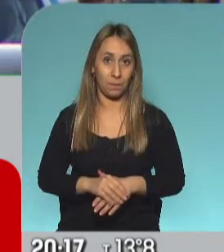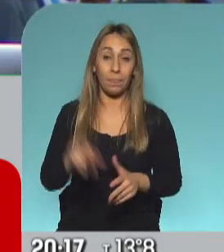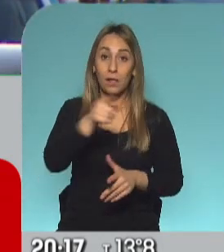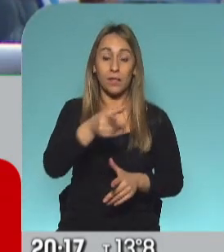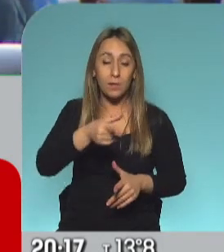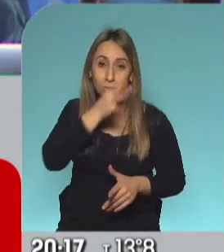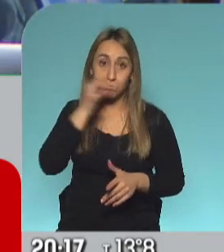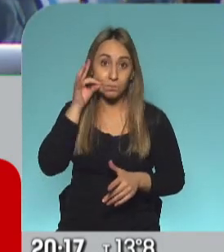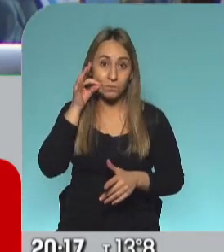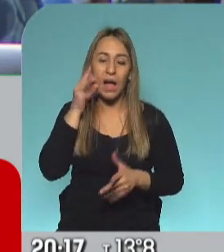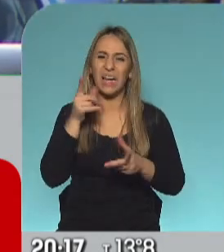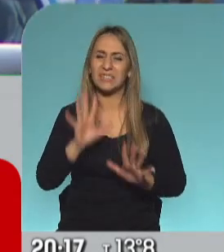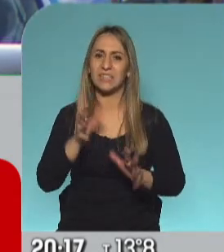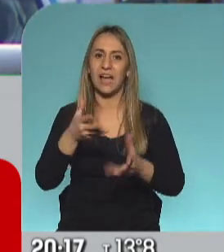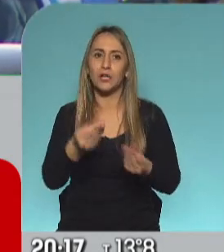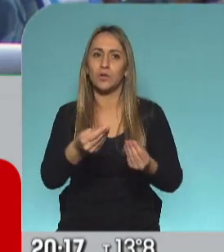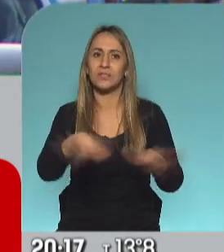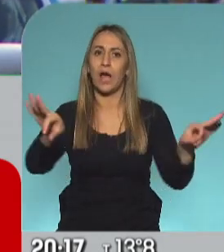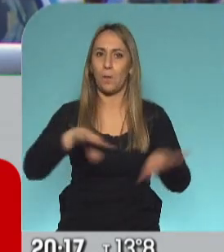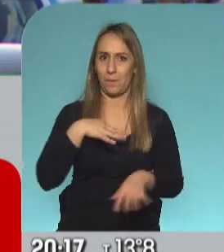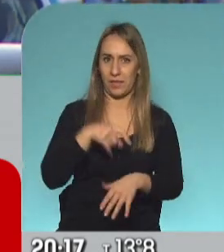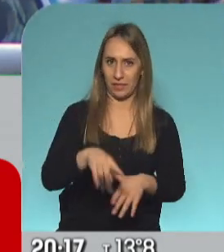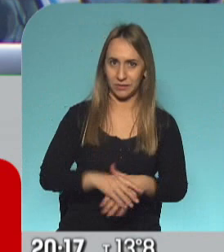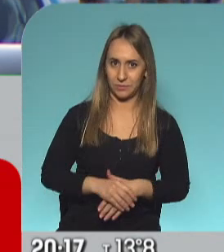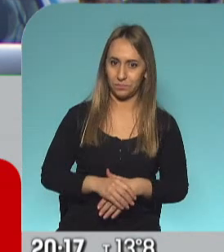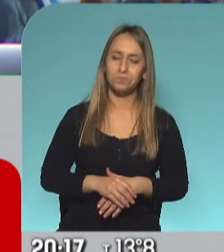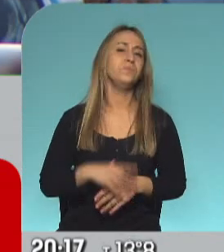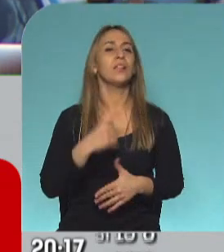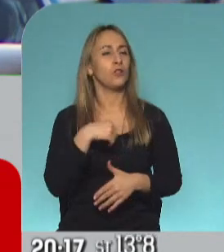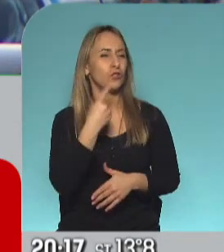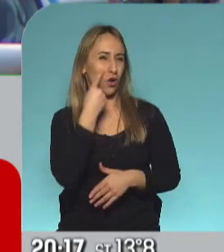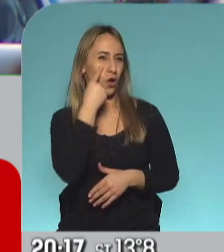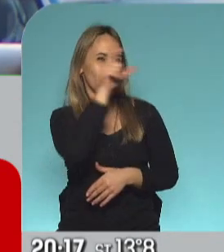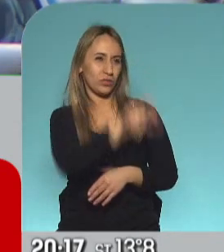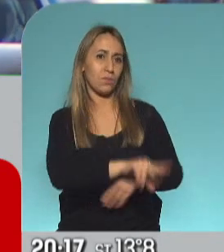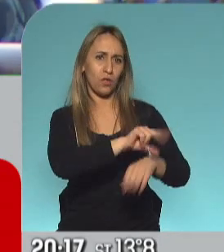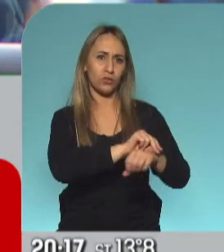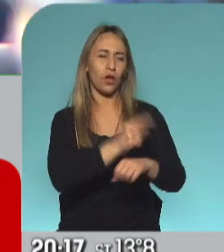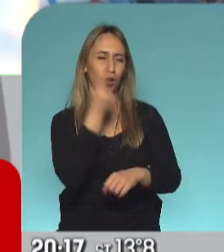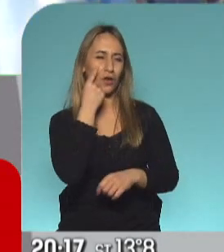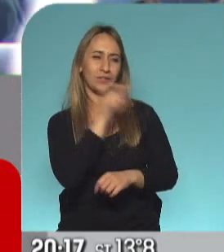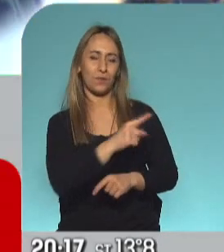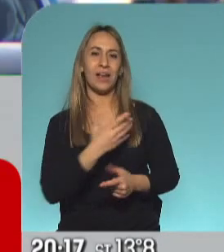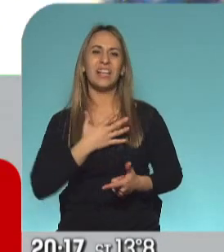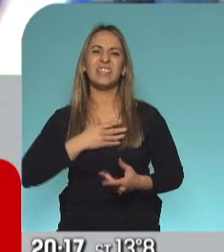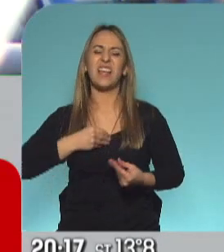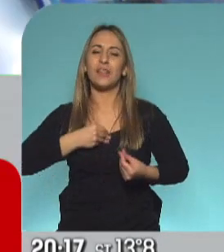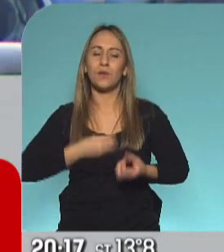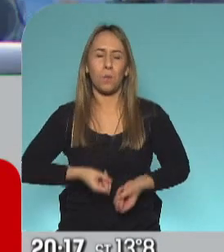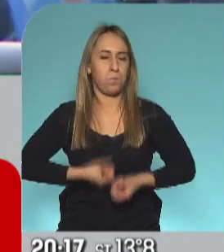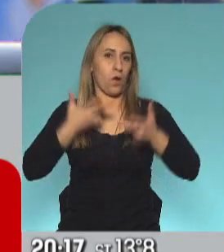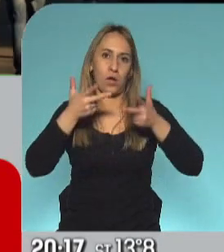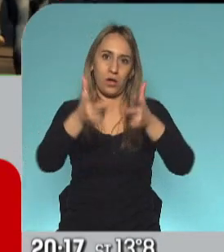salvar muchísimas vidas. Nosotros lo conocemos al doctor, los sentimientos le brotan, las palabras le